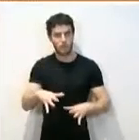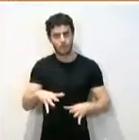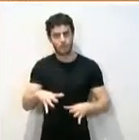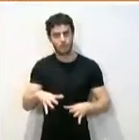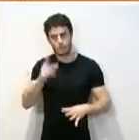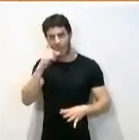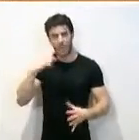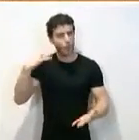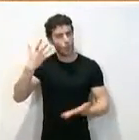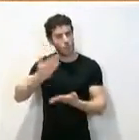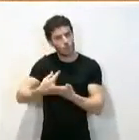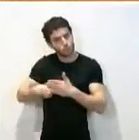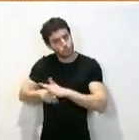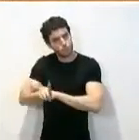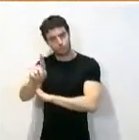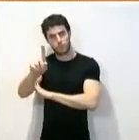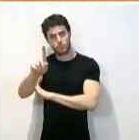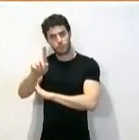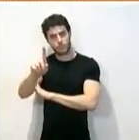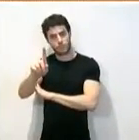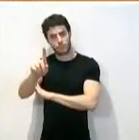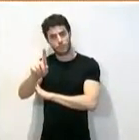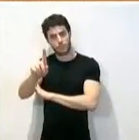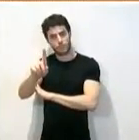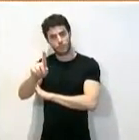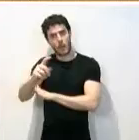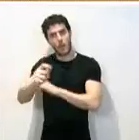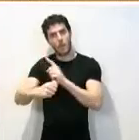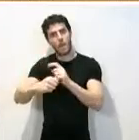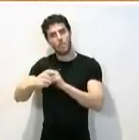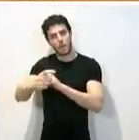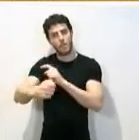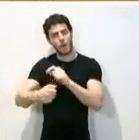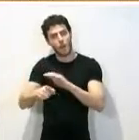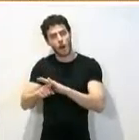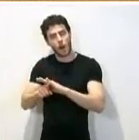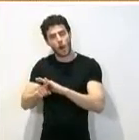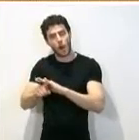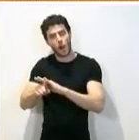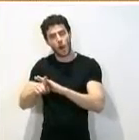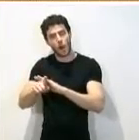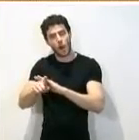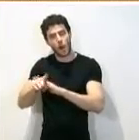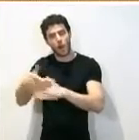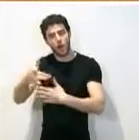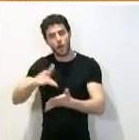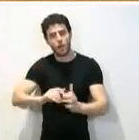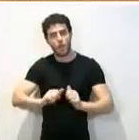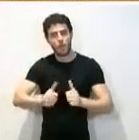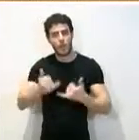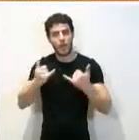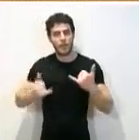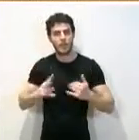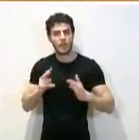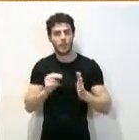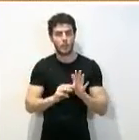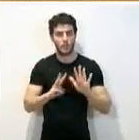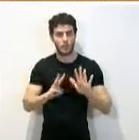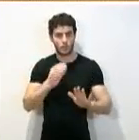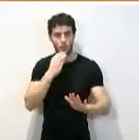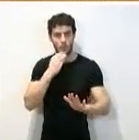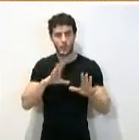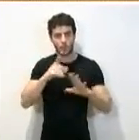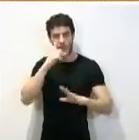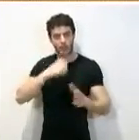es muy clara, con un ligero pero constante incremento desde que comenzó la crisis del 2008. Por ejemplo, si hace una década